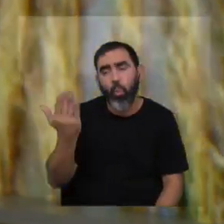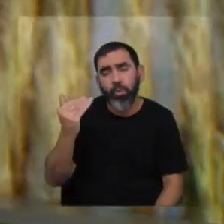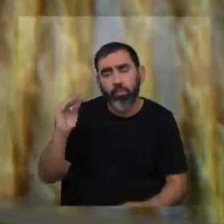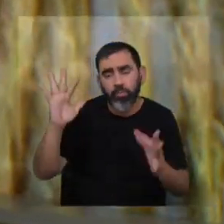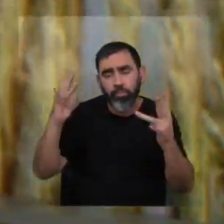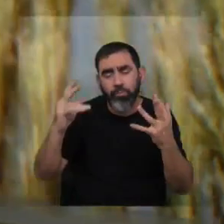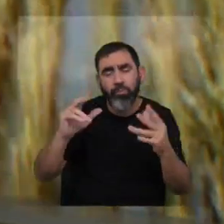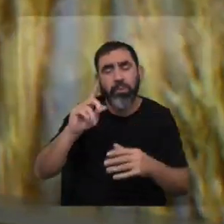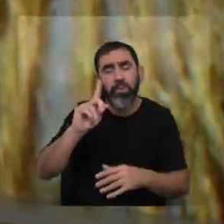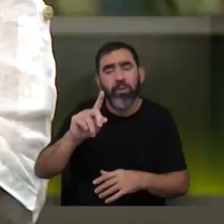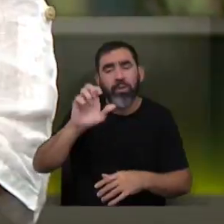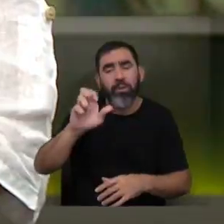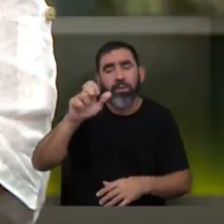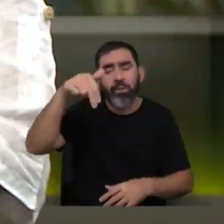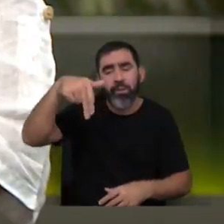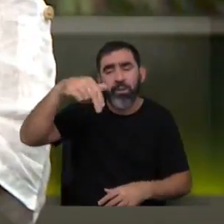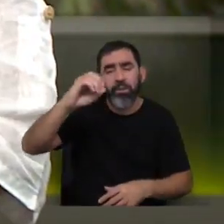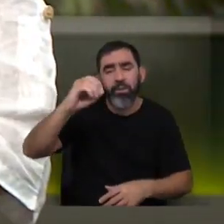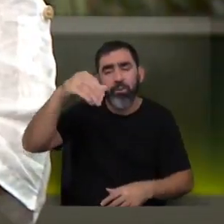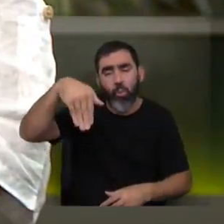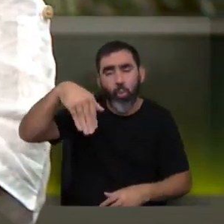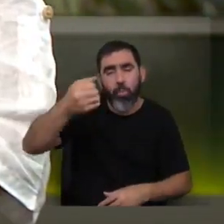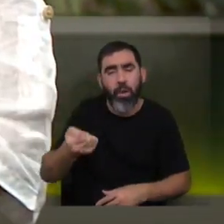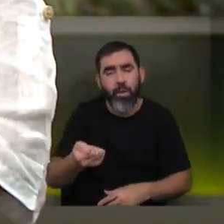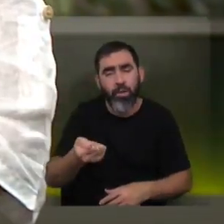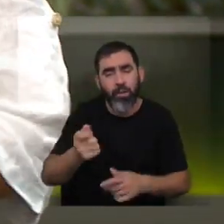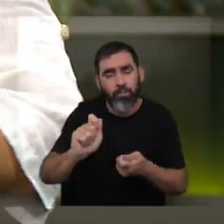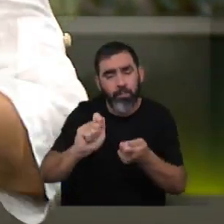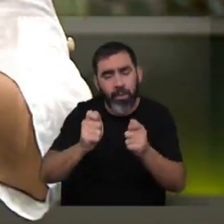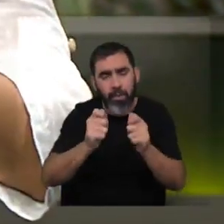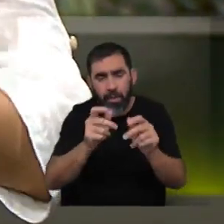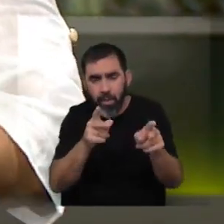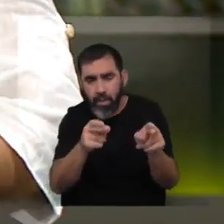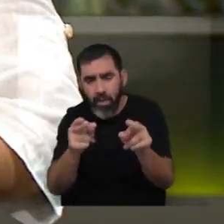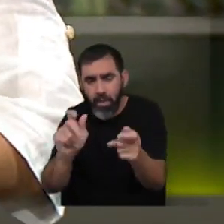del genoma en sí mismo? La manipulación, si